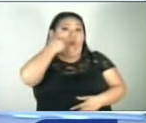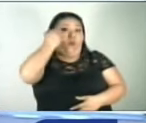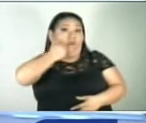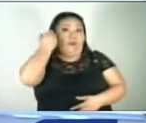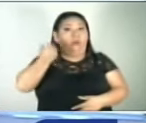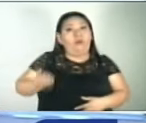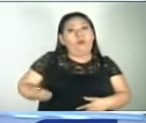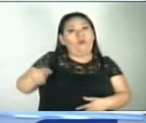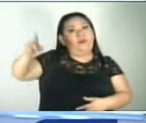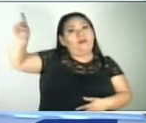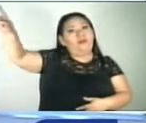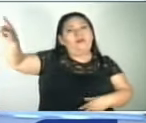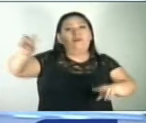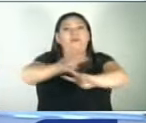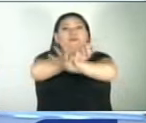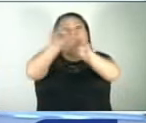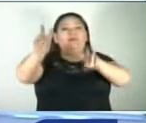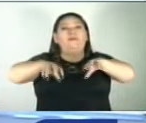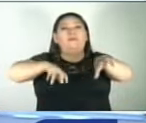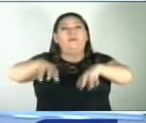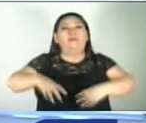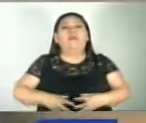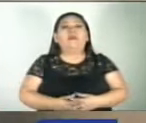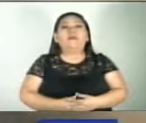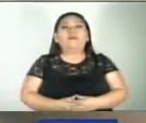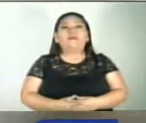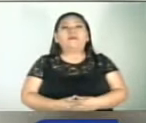en el departamento de La Paz.